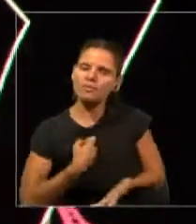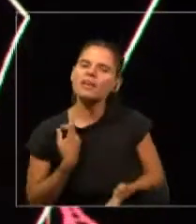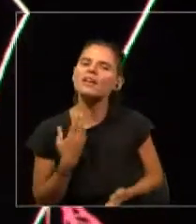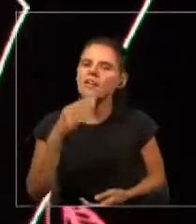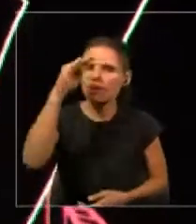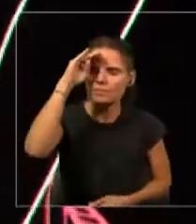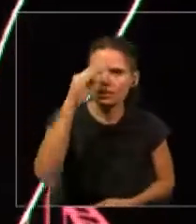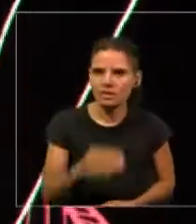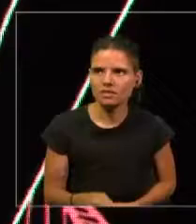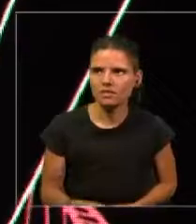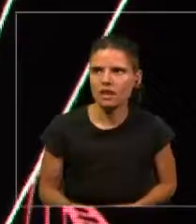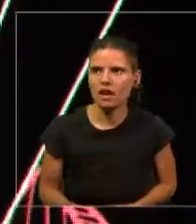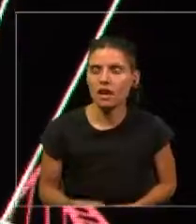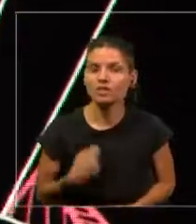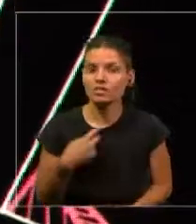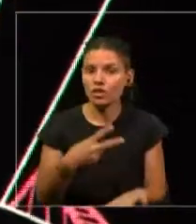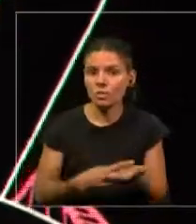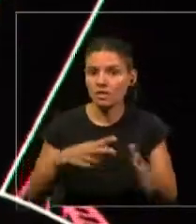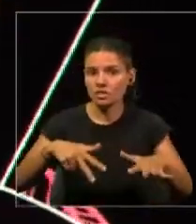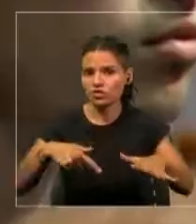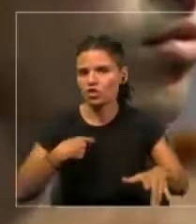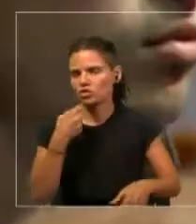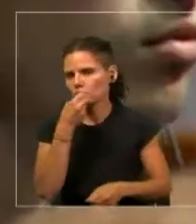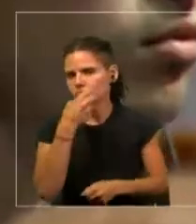2018 lo denuncié en un libro.